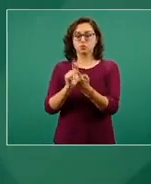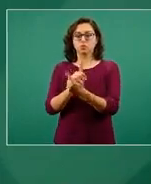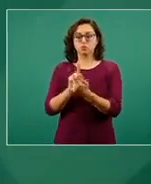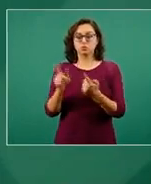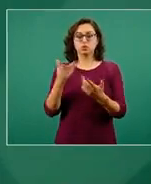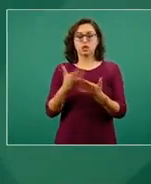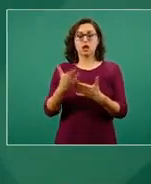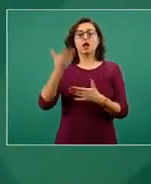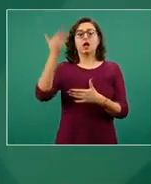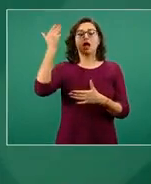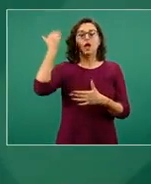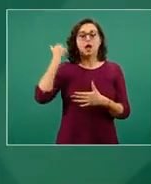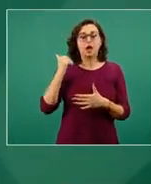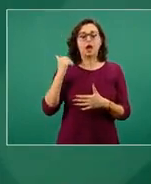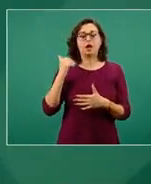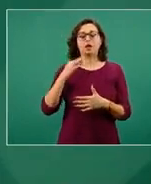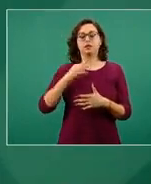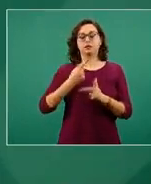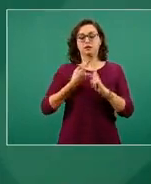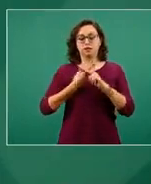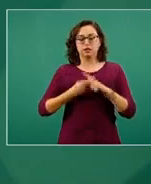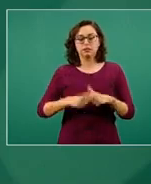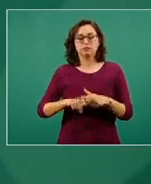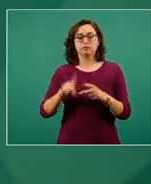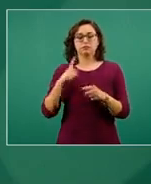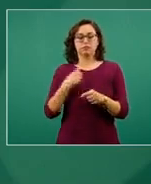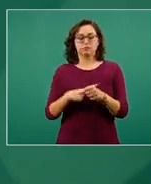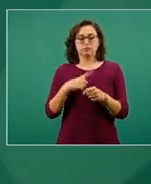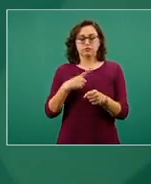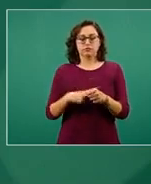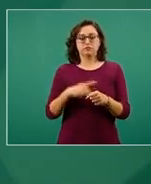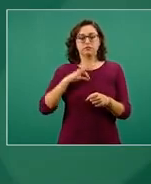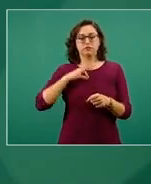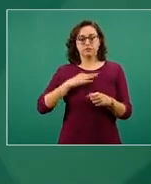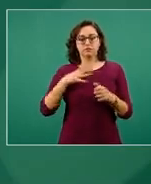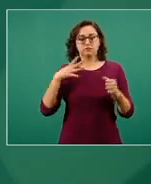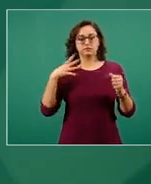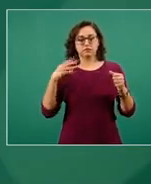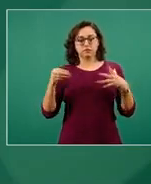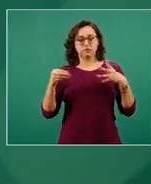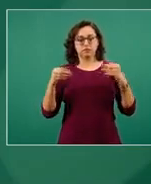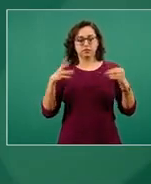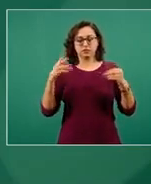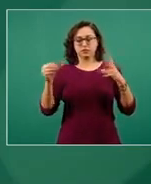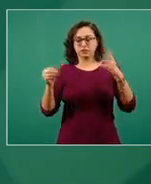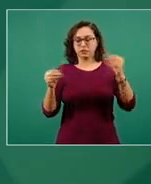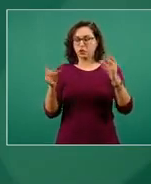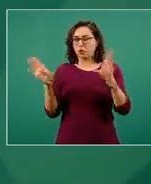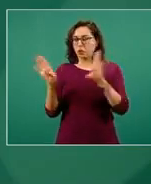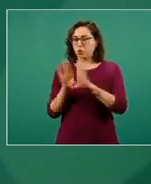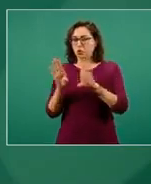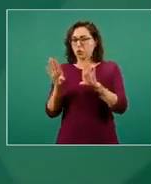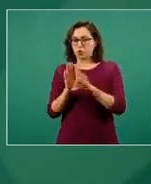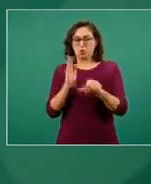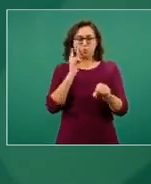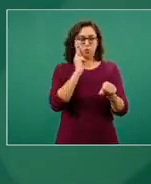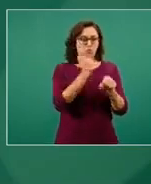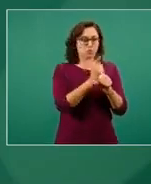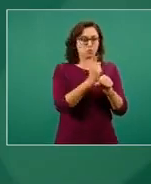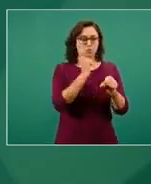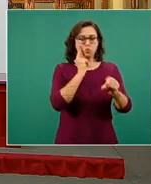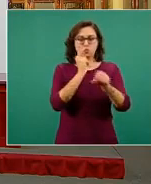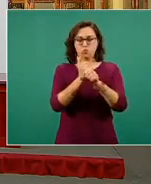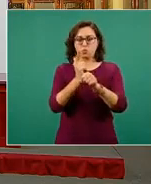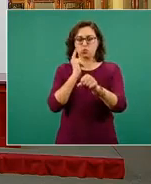primeros casos y los primeros retos de identificación con los estudios de brote. La